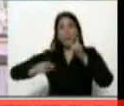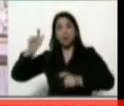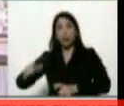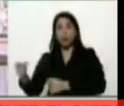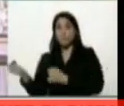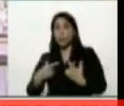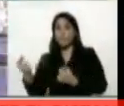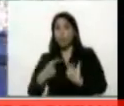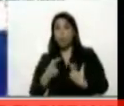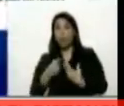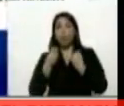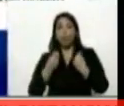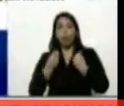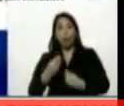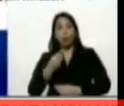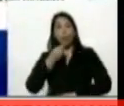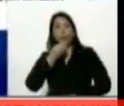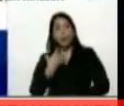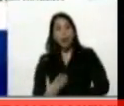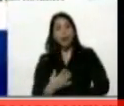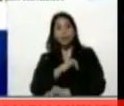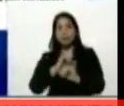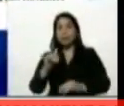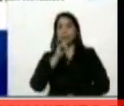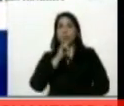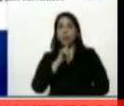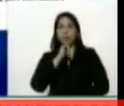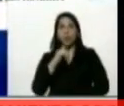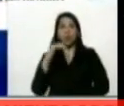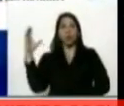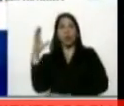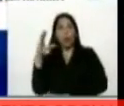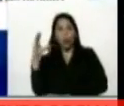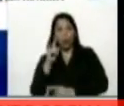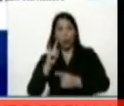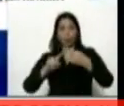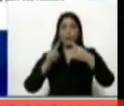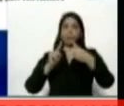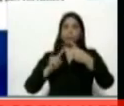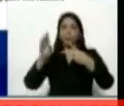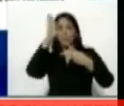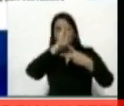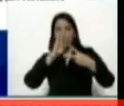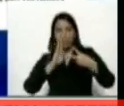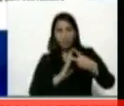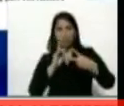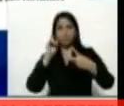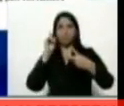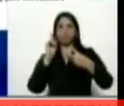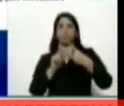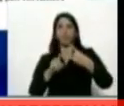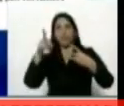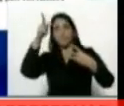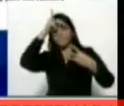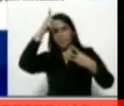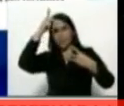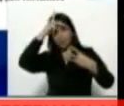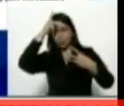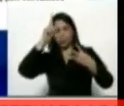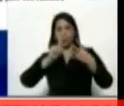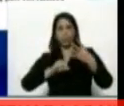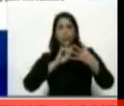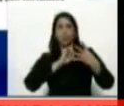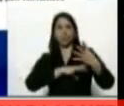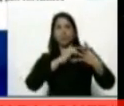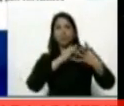buques? Hay que recordar que estamos hablando esto en el jueves, la noche del jueves. Ajá. Todavía estamos a dos días que esa realidad se